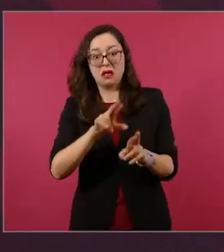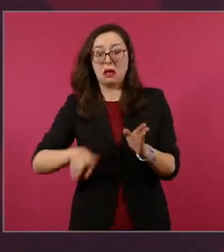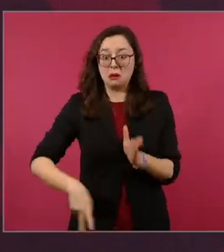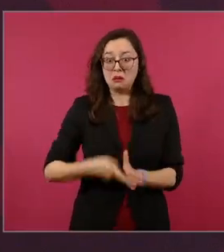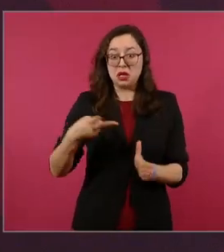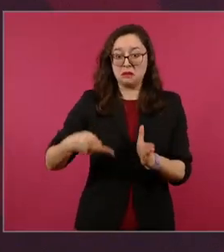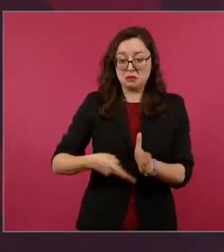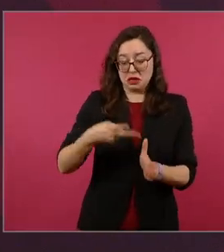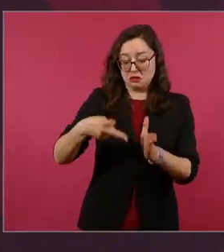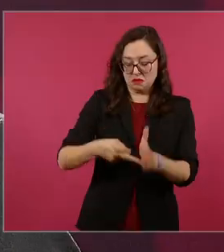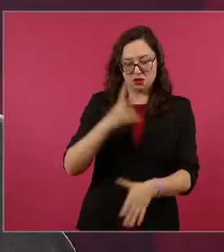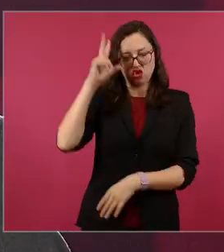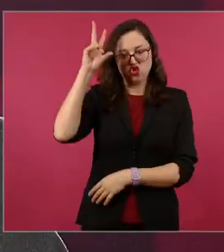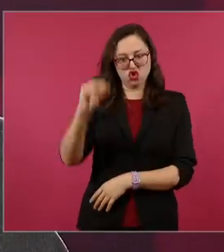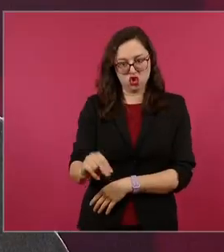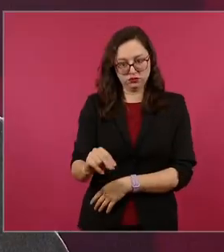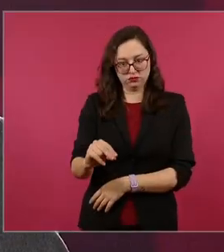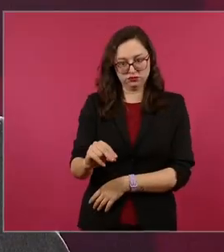ya hablé de las ventajas.